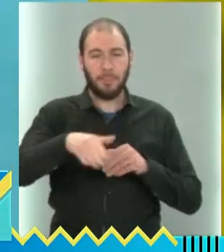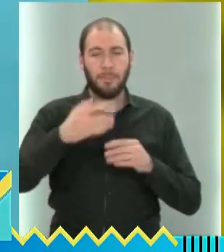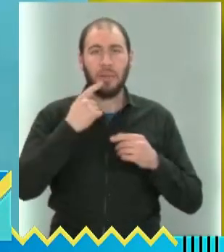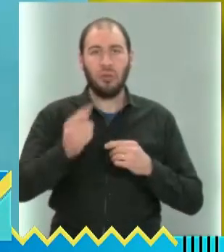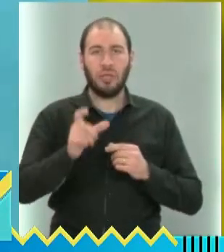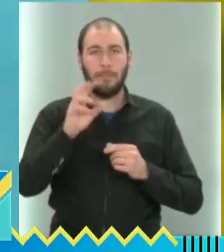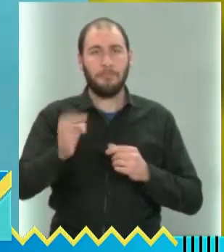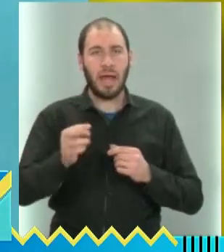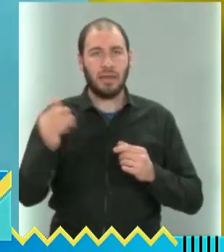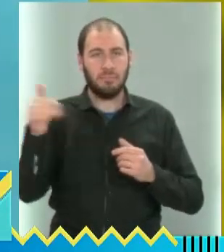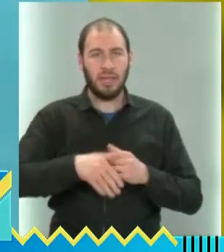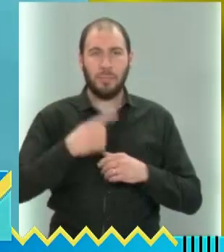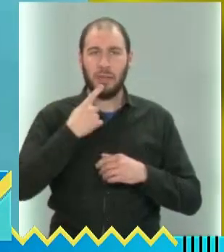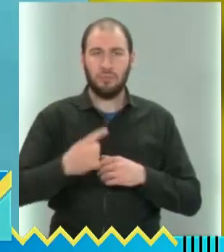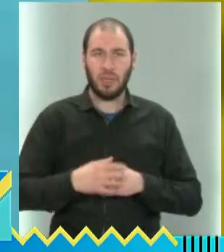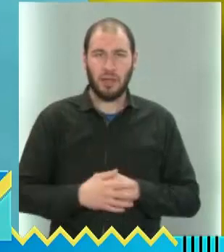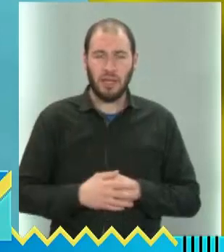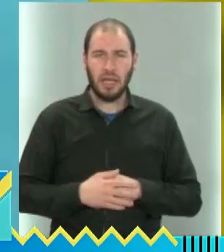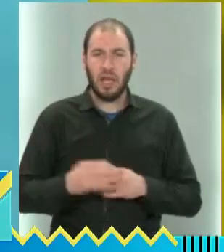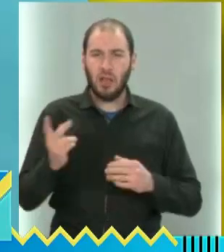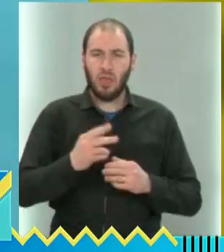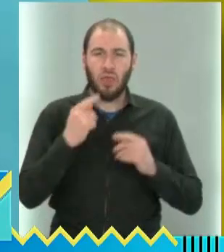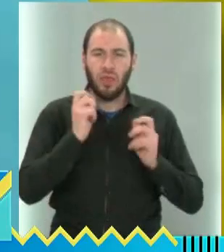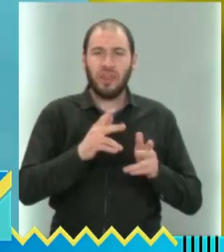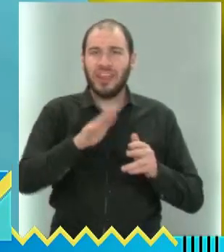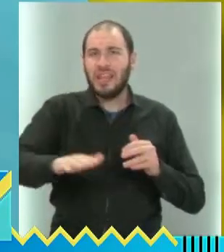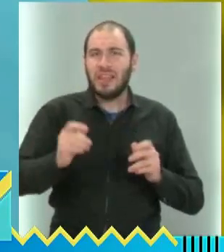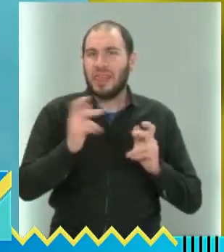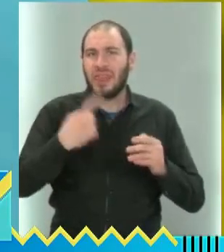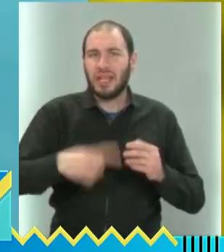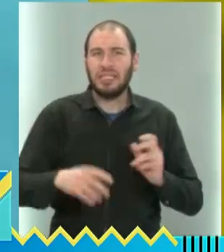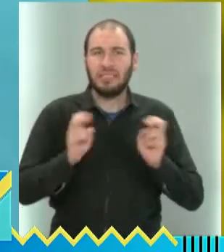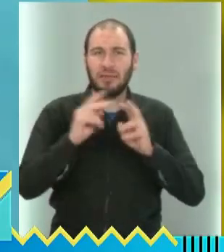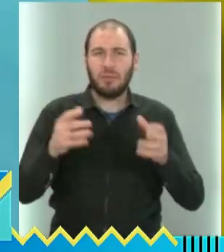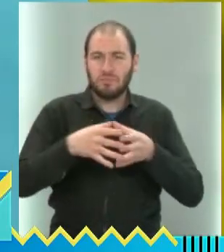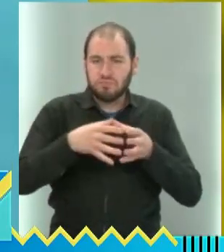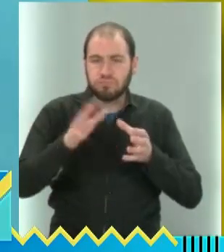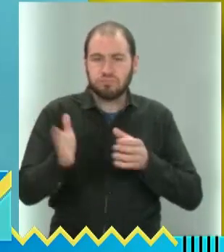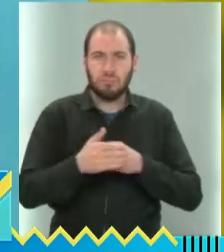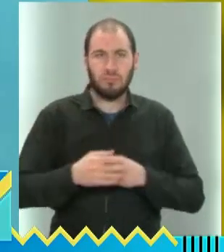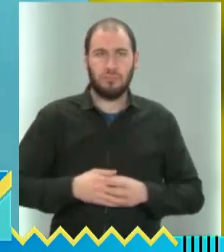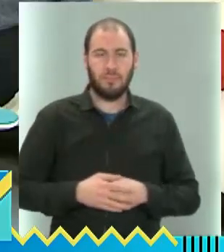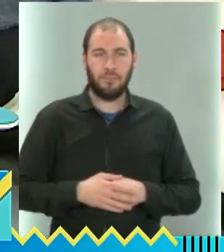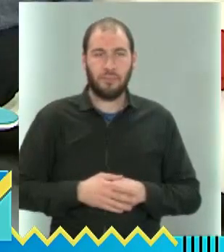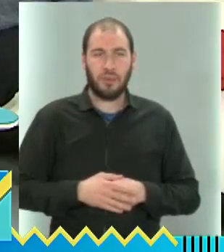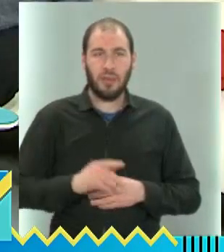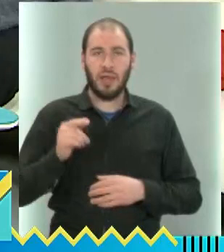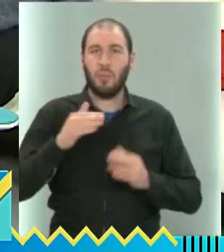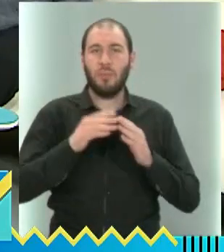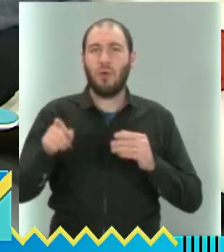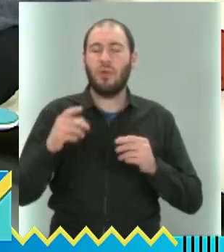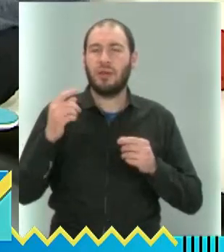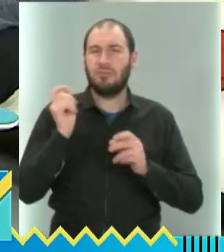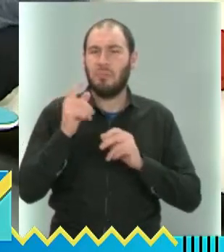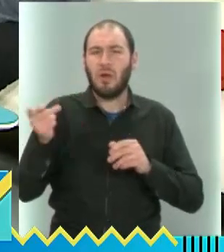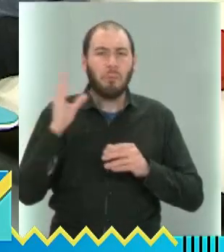preguntarle a los padres presentes qué dicen justamente los chicos, ¿no?, en relación a todo esto. ¿Qué dicen en tu caso, Juan Pablo?